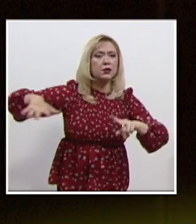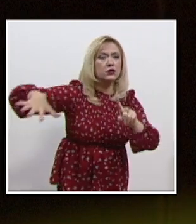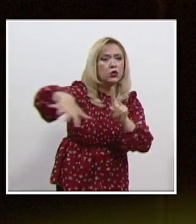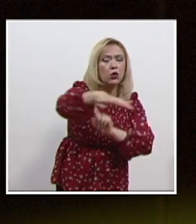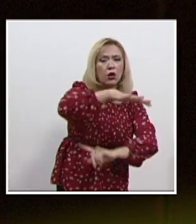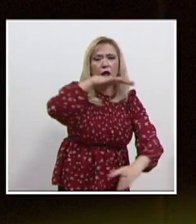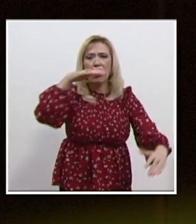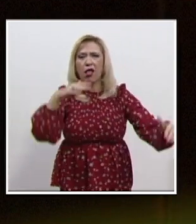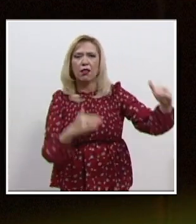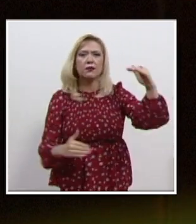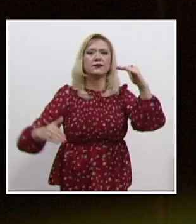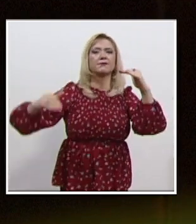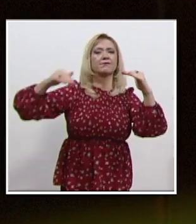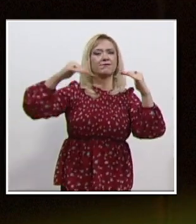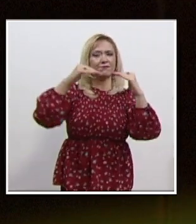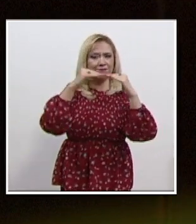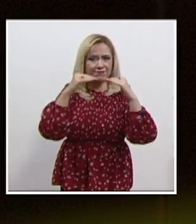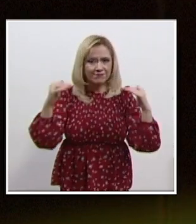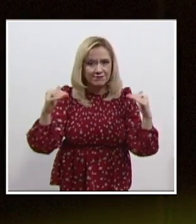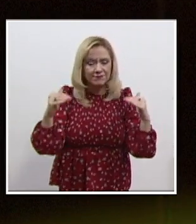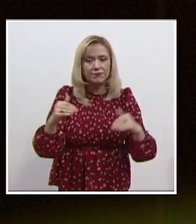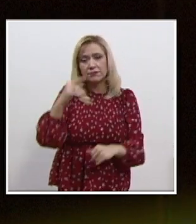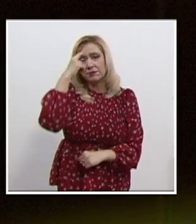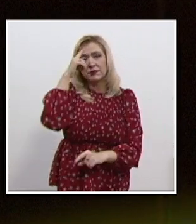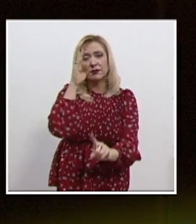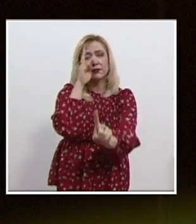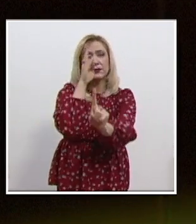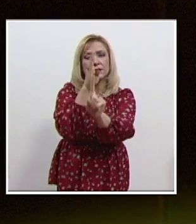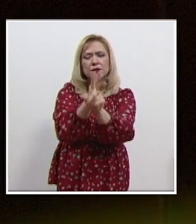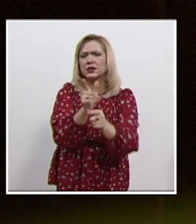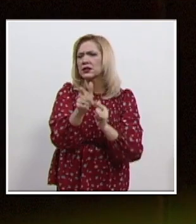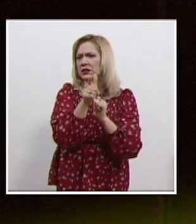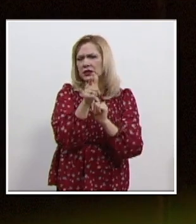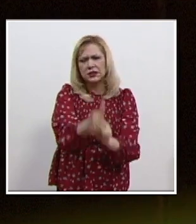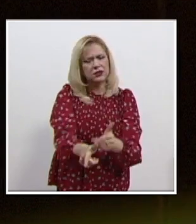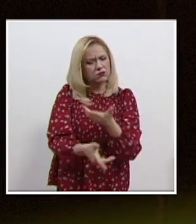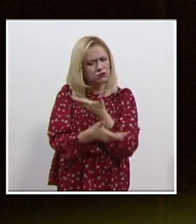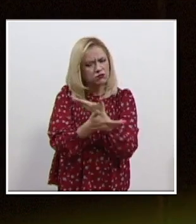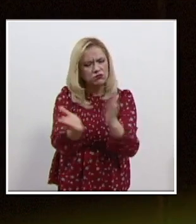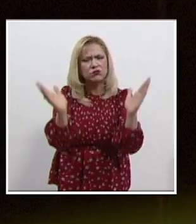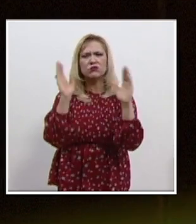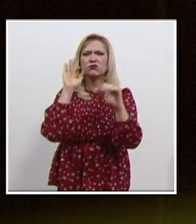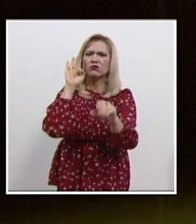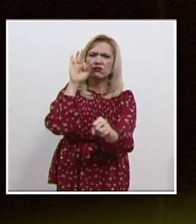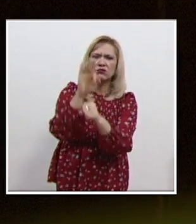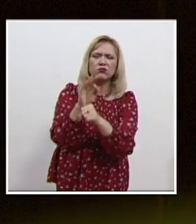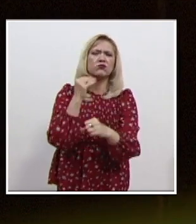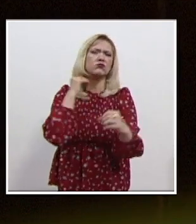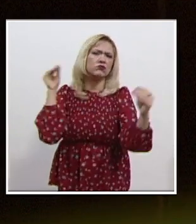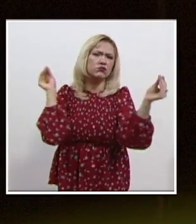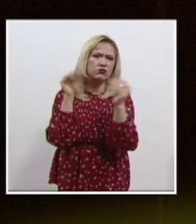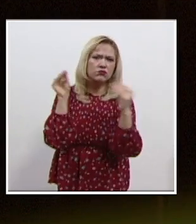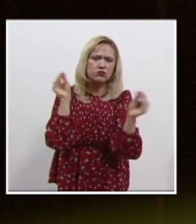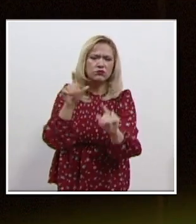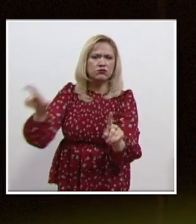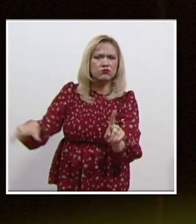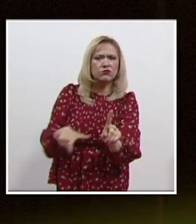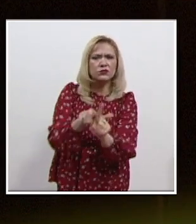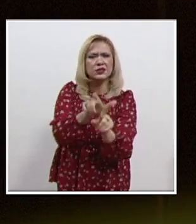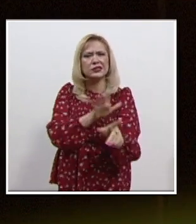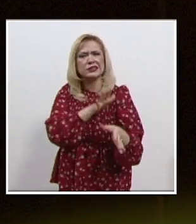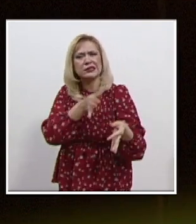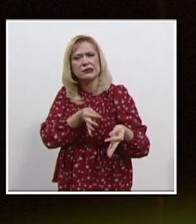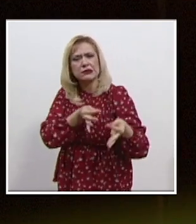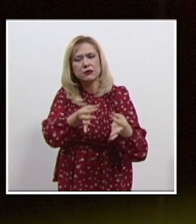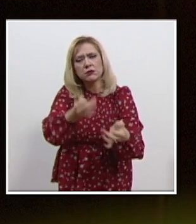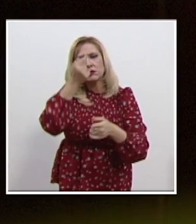desigualdad. Todo ello con la mira puesta en seguir garantizando servicios de defensa y representación de calidad que